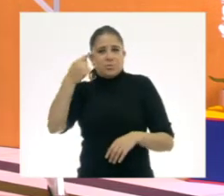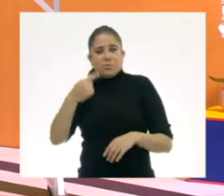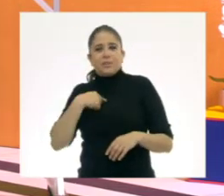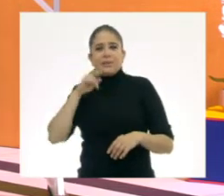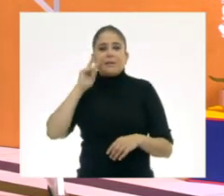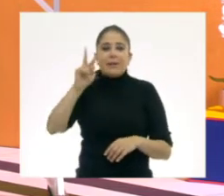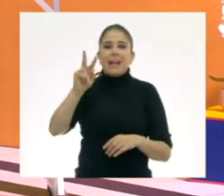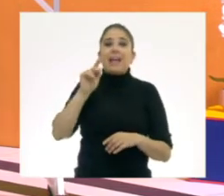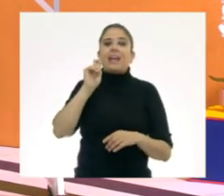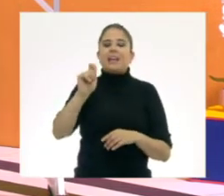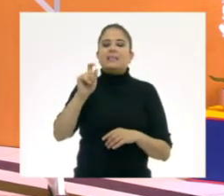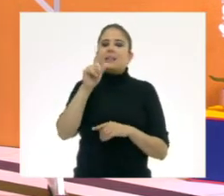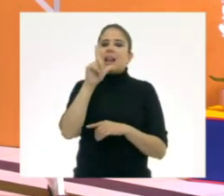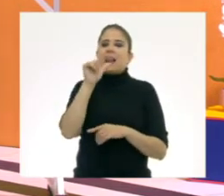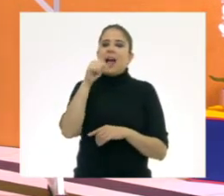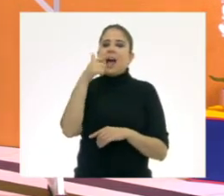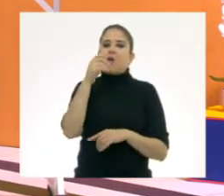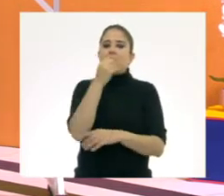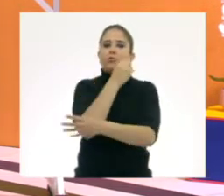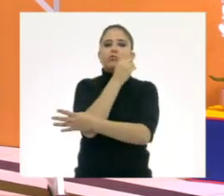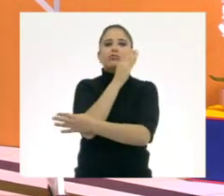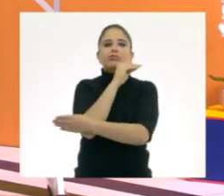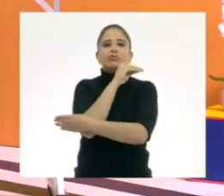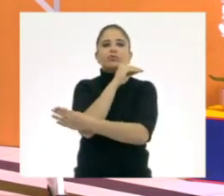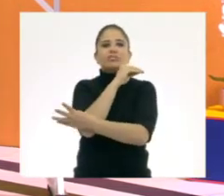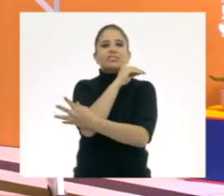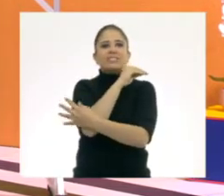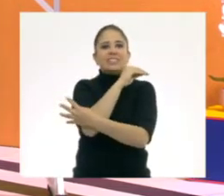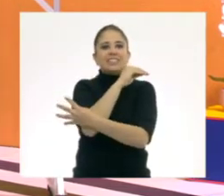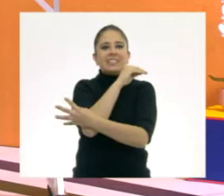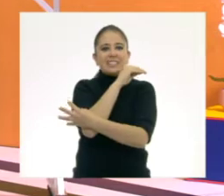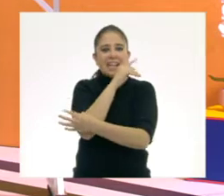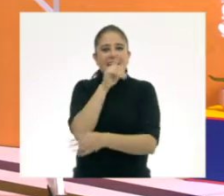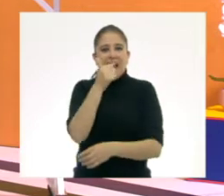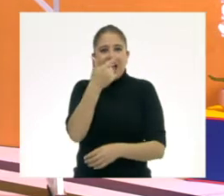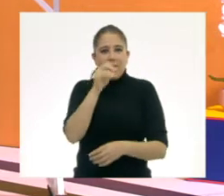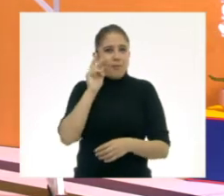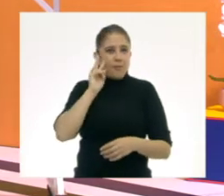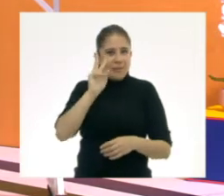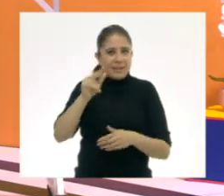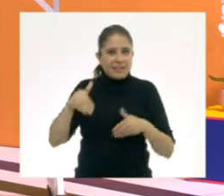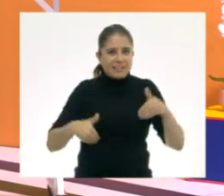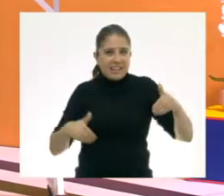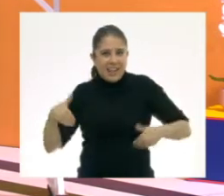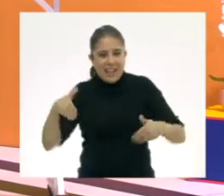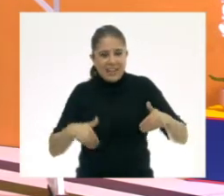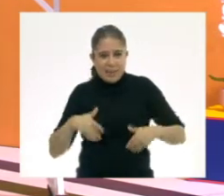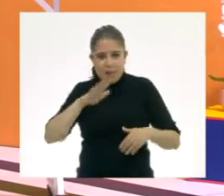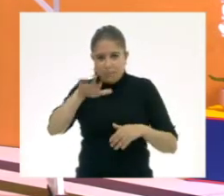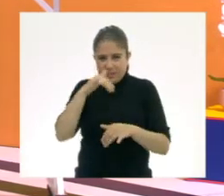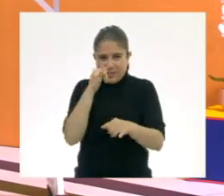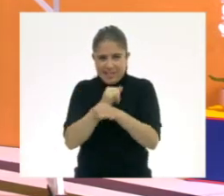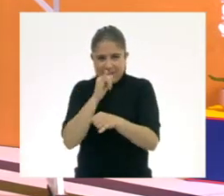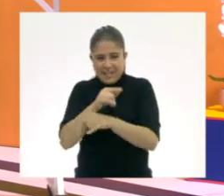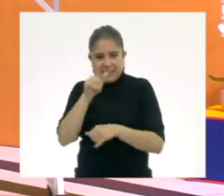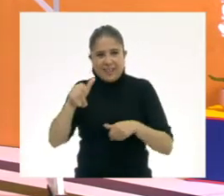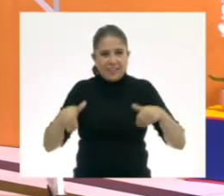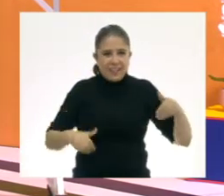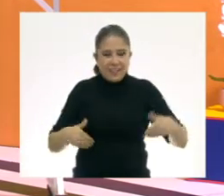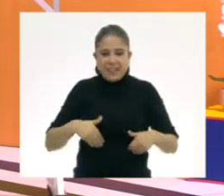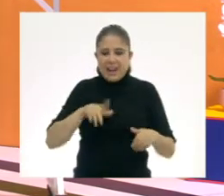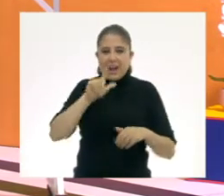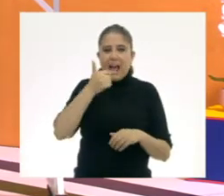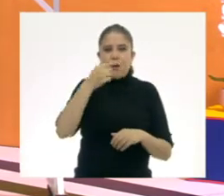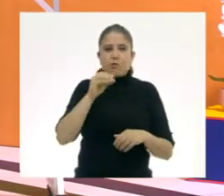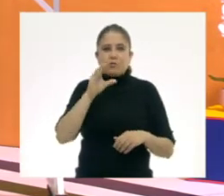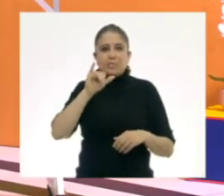a ver El Lago de los Cisnes. Wow. Yo no sé si alguno ahí en casa lo ha visto, o si no, búsquenlo en internet, puede estar. El Lago de los